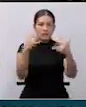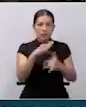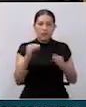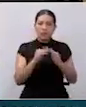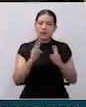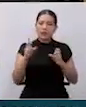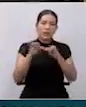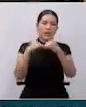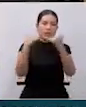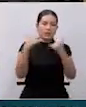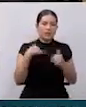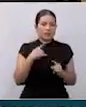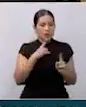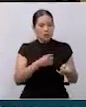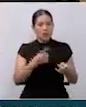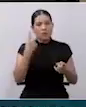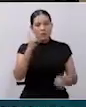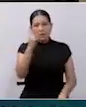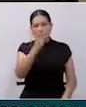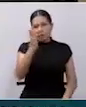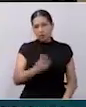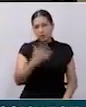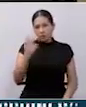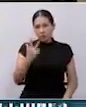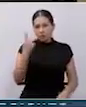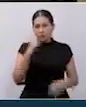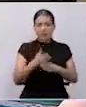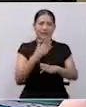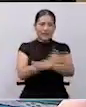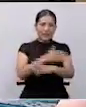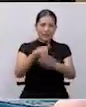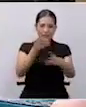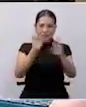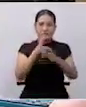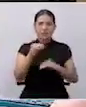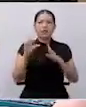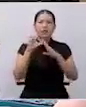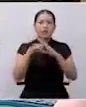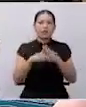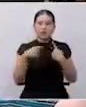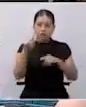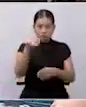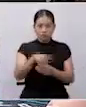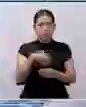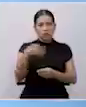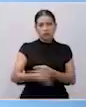2/3 para preseleccionar y después vayamos a las urnas.